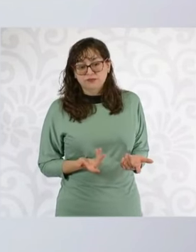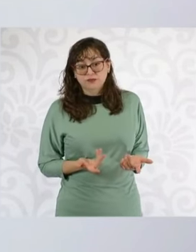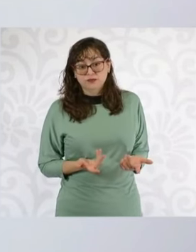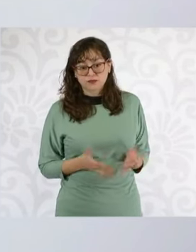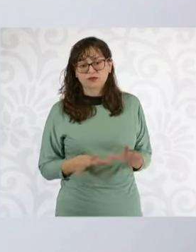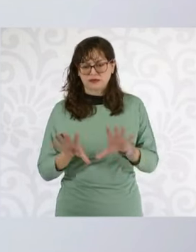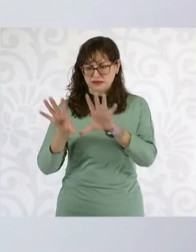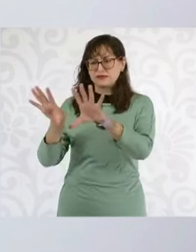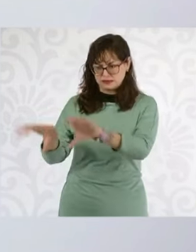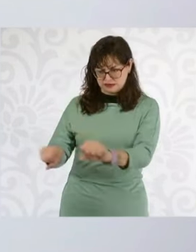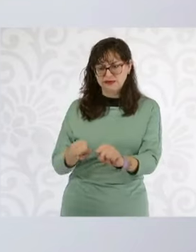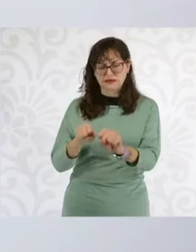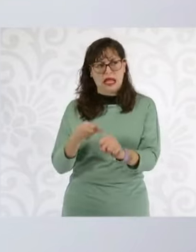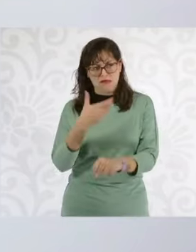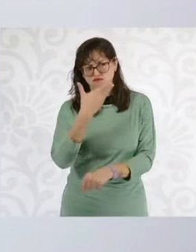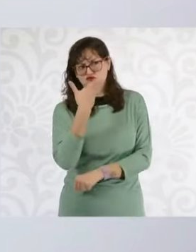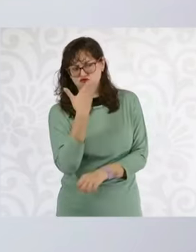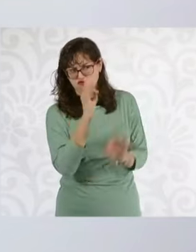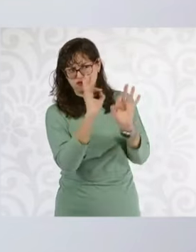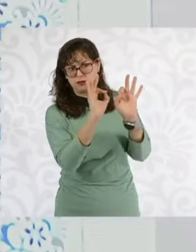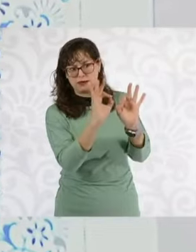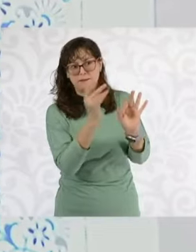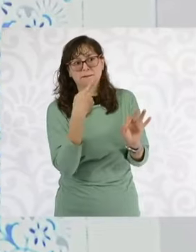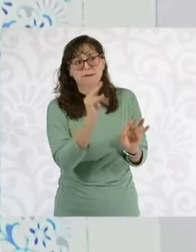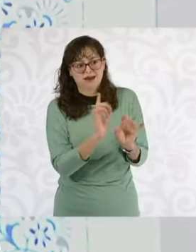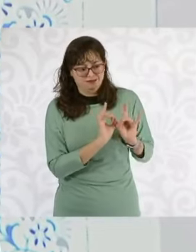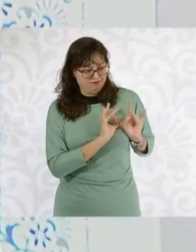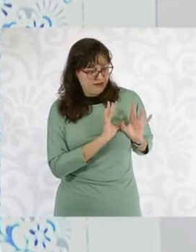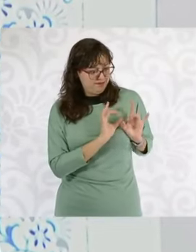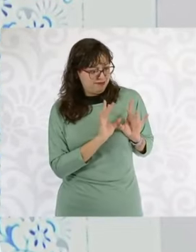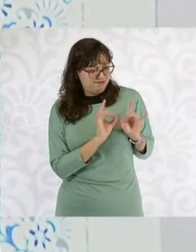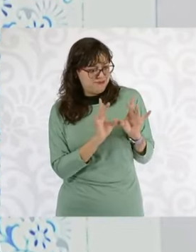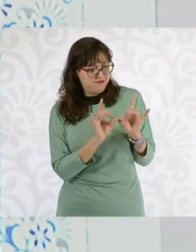la detención per se, sino cómo se hizo.